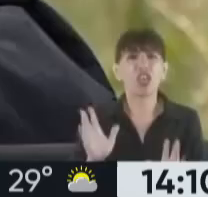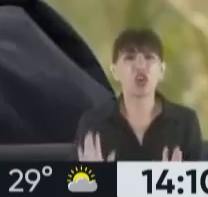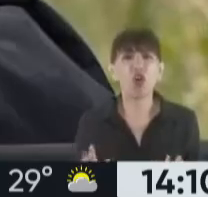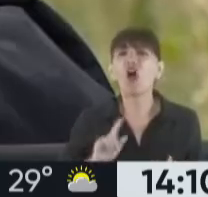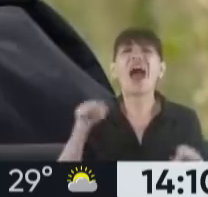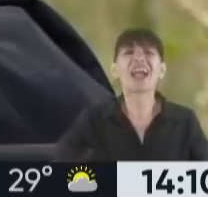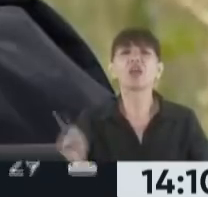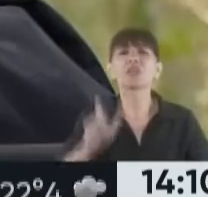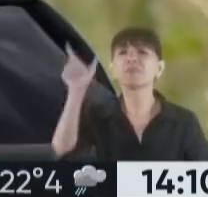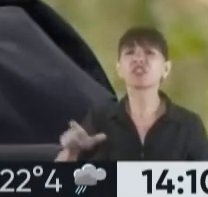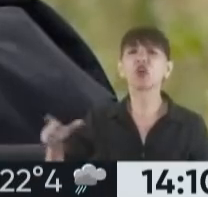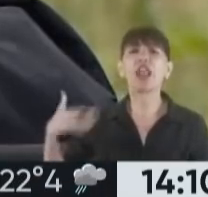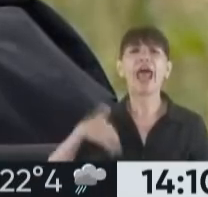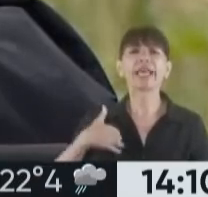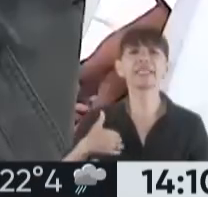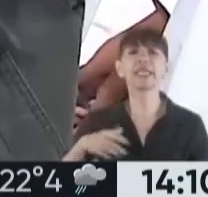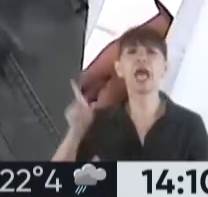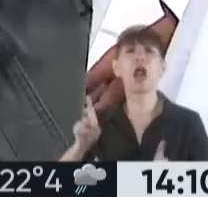argentinos de primera y argentinos de segunda.